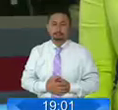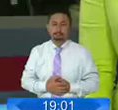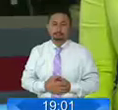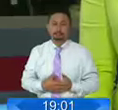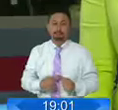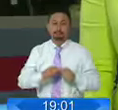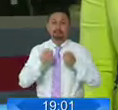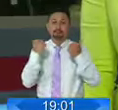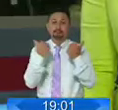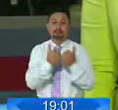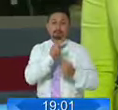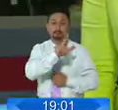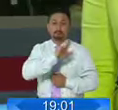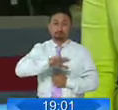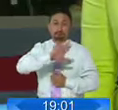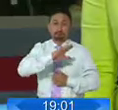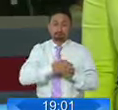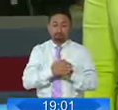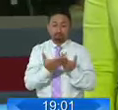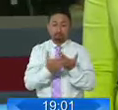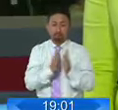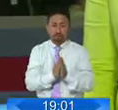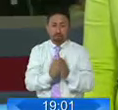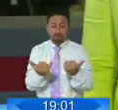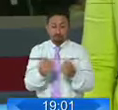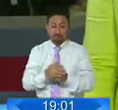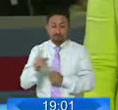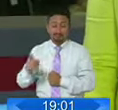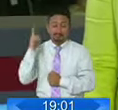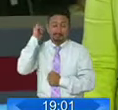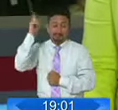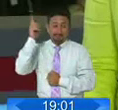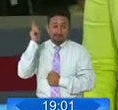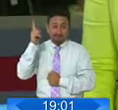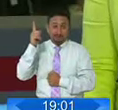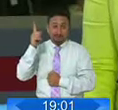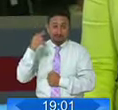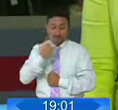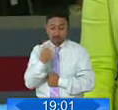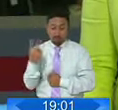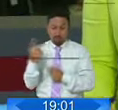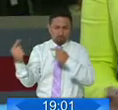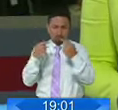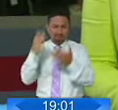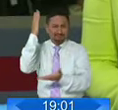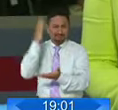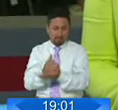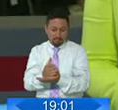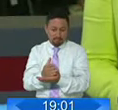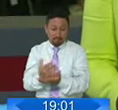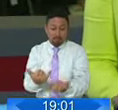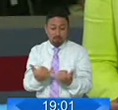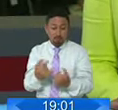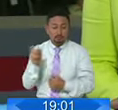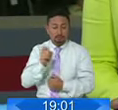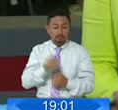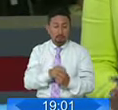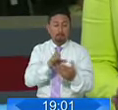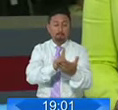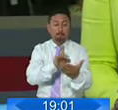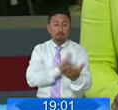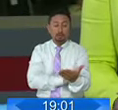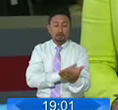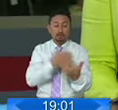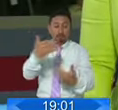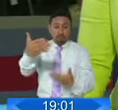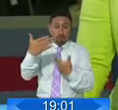Legisladores de la bancada oficialista piden dejar la confrontación entre sus máximos líderes. Ellos aseguran que es necesario retomar el proyecto político que